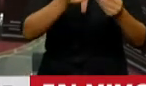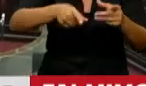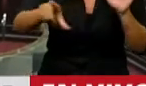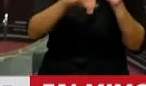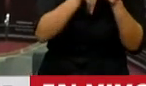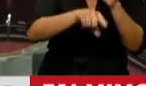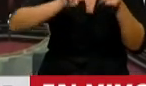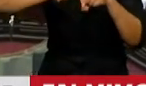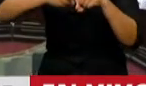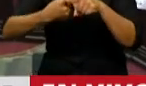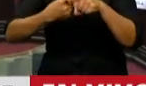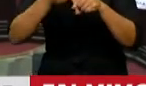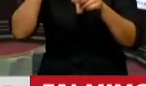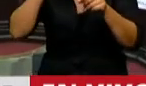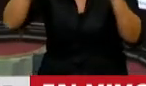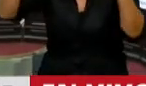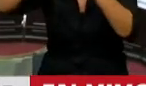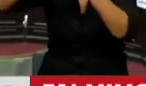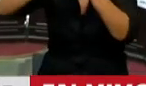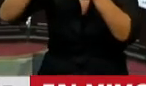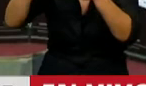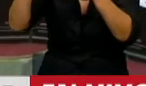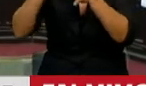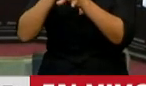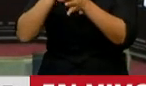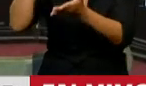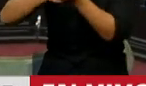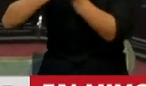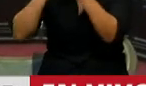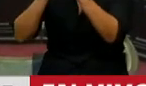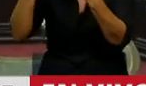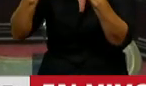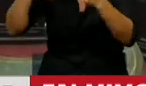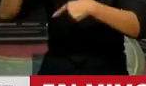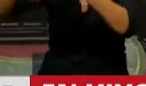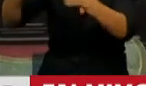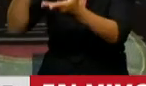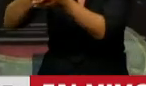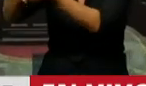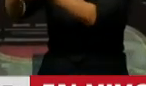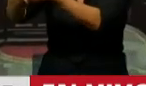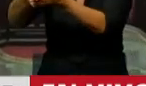esta política de hacer del endeudamiento algo sostenible o sustentable en la Argentina